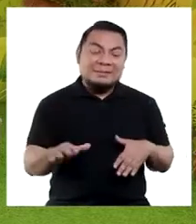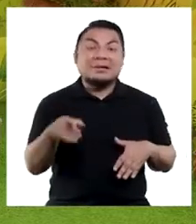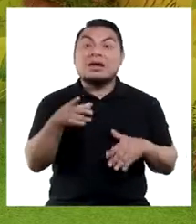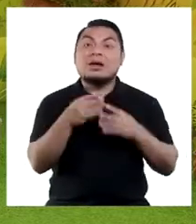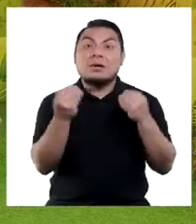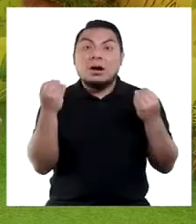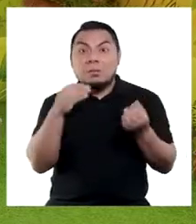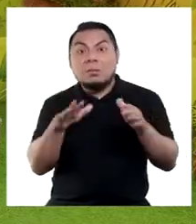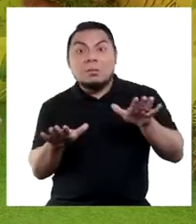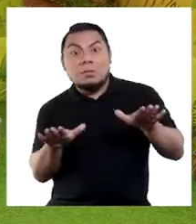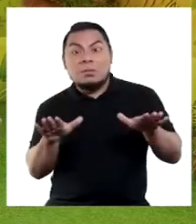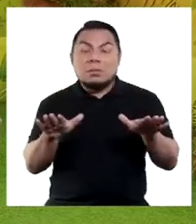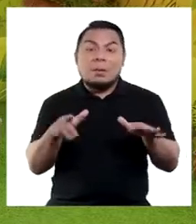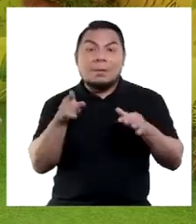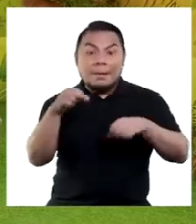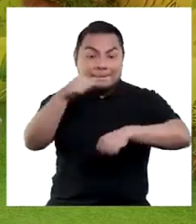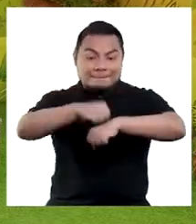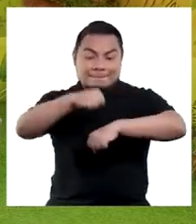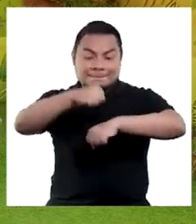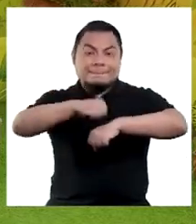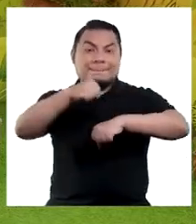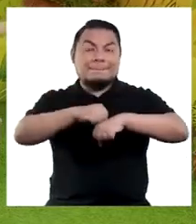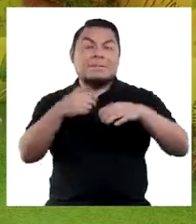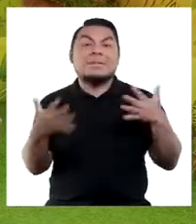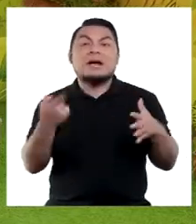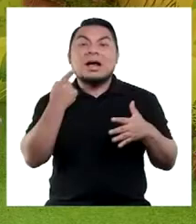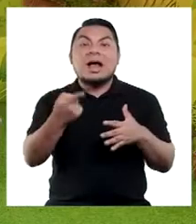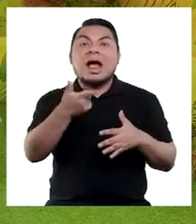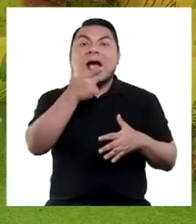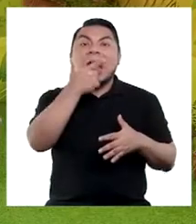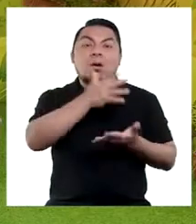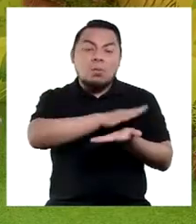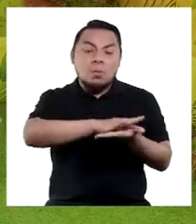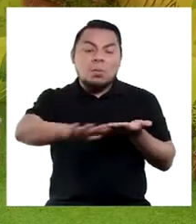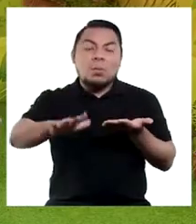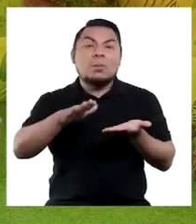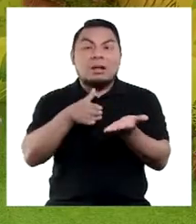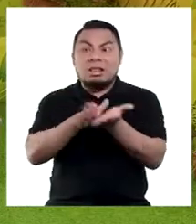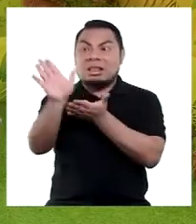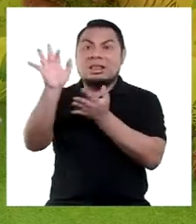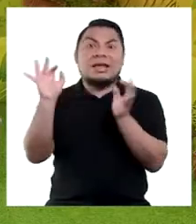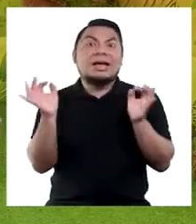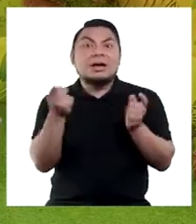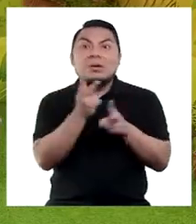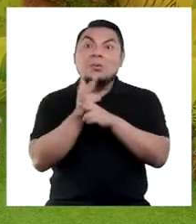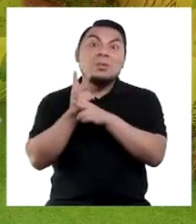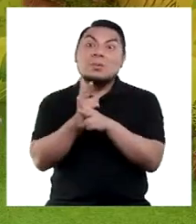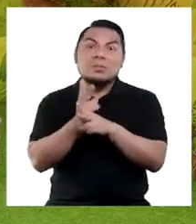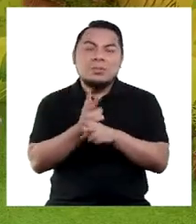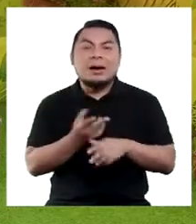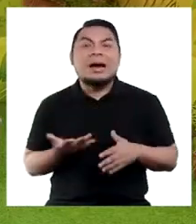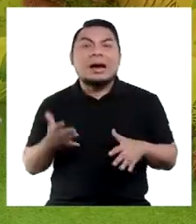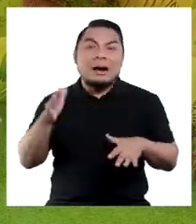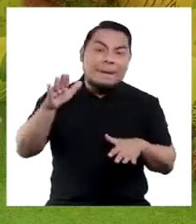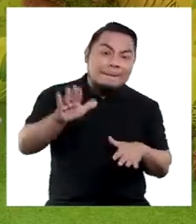tenían que hacer mucho equilibrio porque las piedras estaban mojadas y podían resbalarse